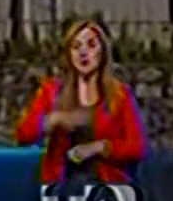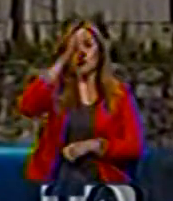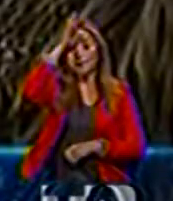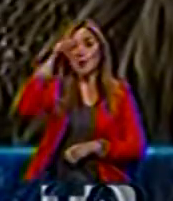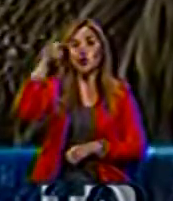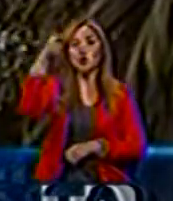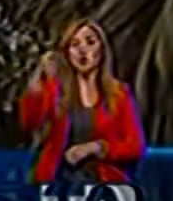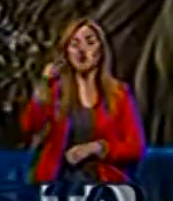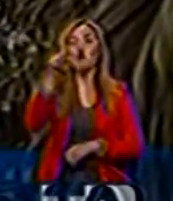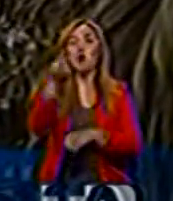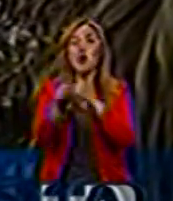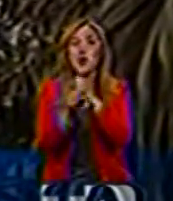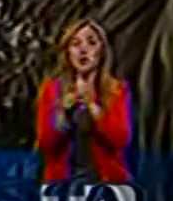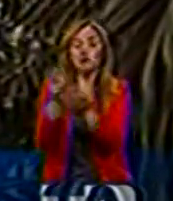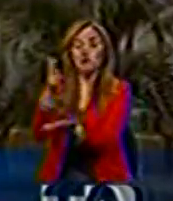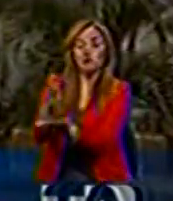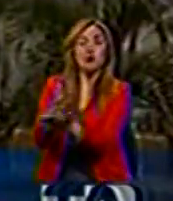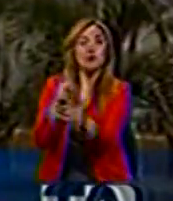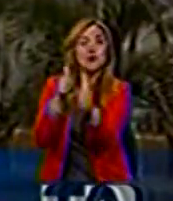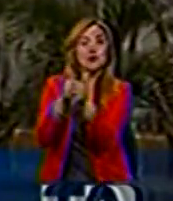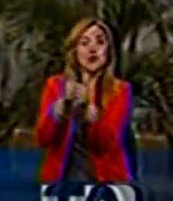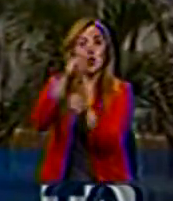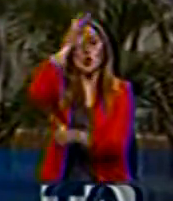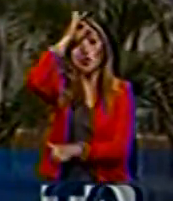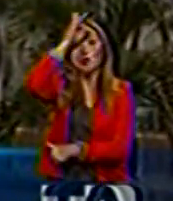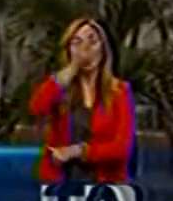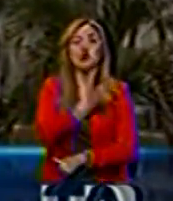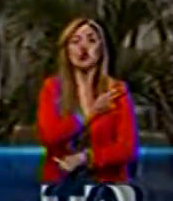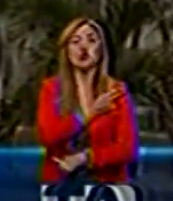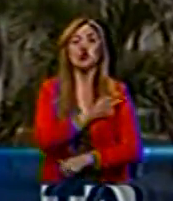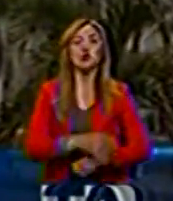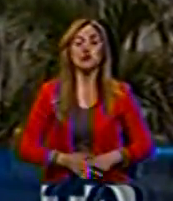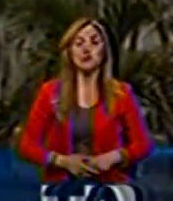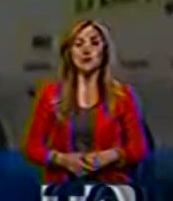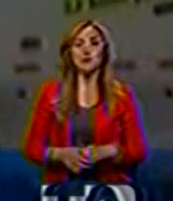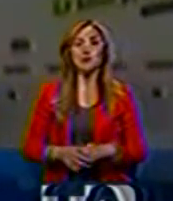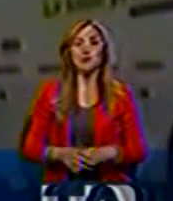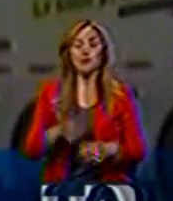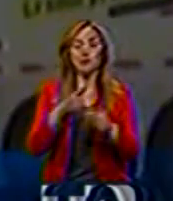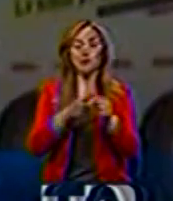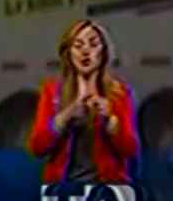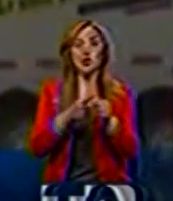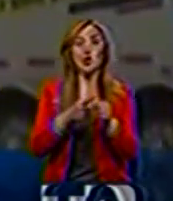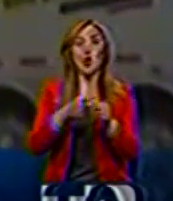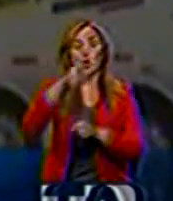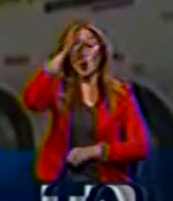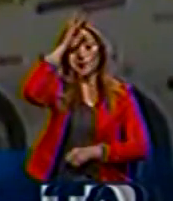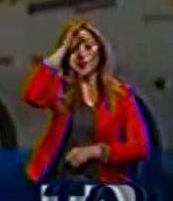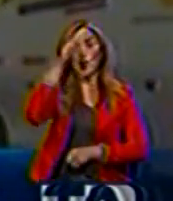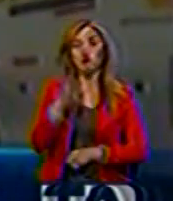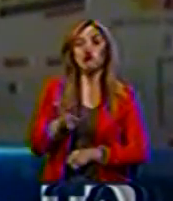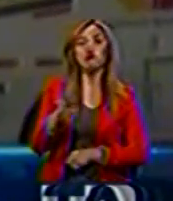semana cumple un año estacionado junto al Hospital Universitario. En Quito, el Hospital Móvil 2 se